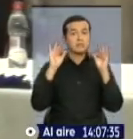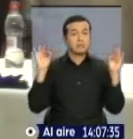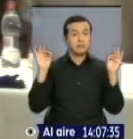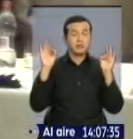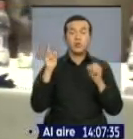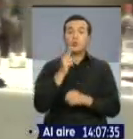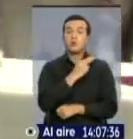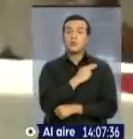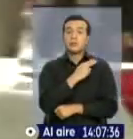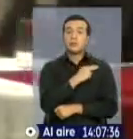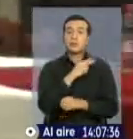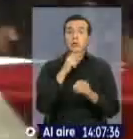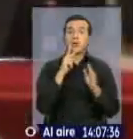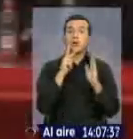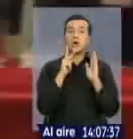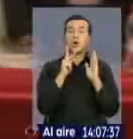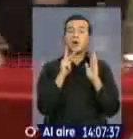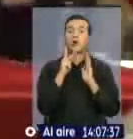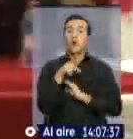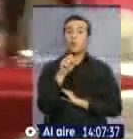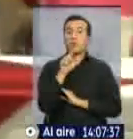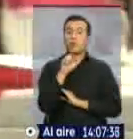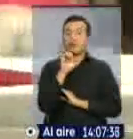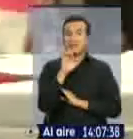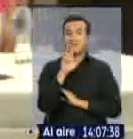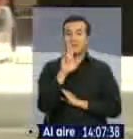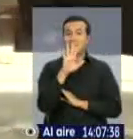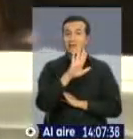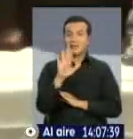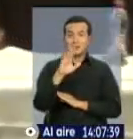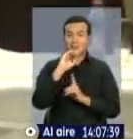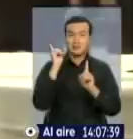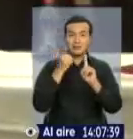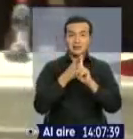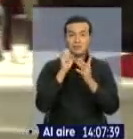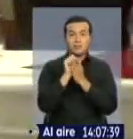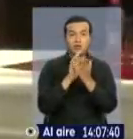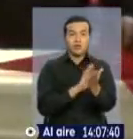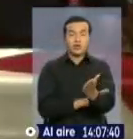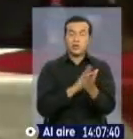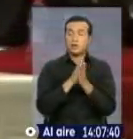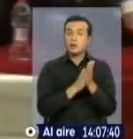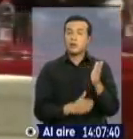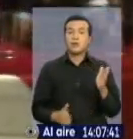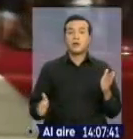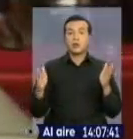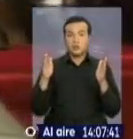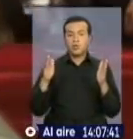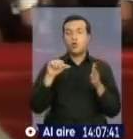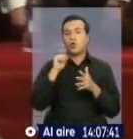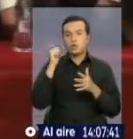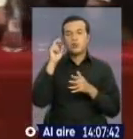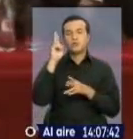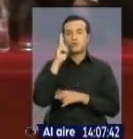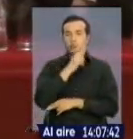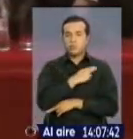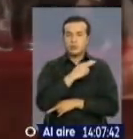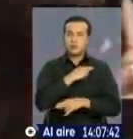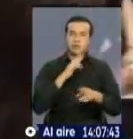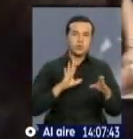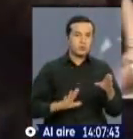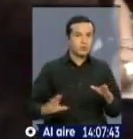la Politécnica de Chimborazo y la Universidad Nacional son las primeras, el proyecto se extenderá a otras universidades del